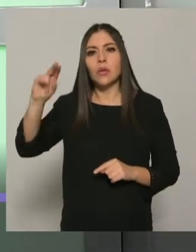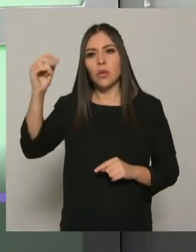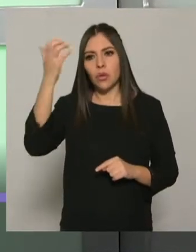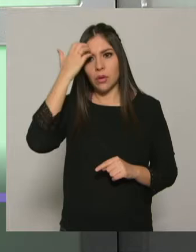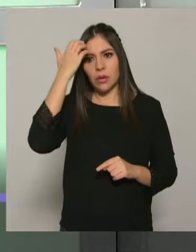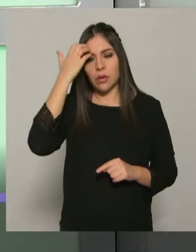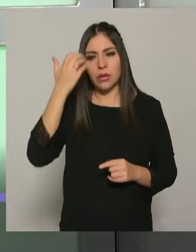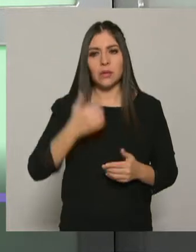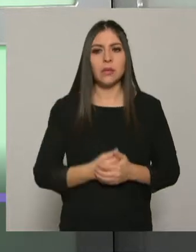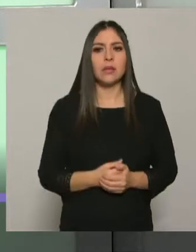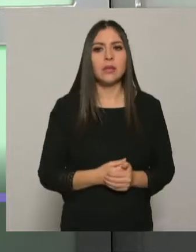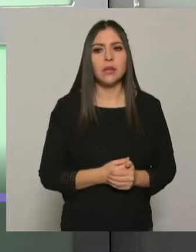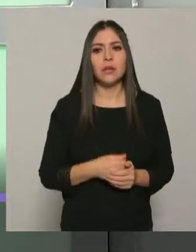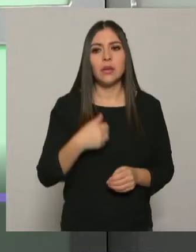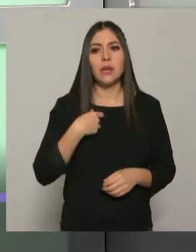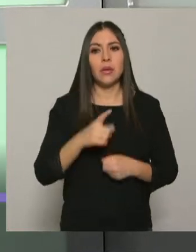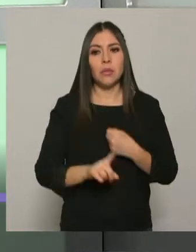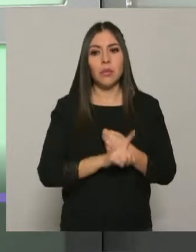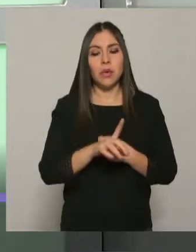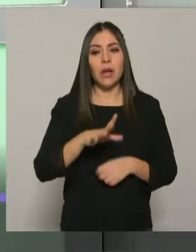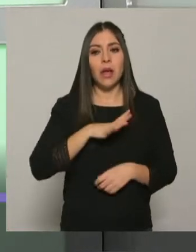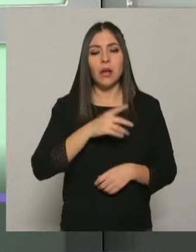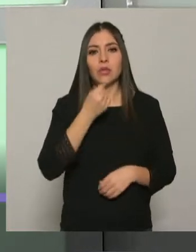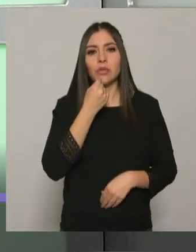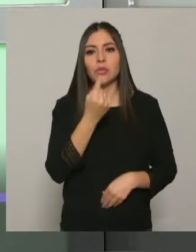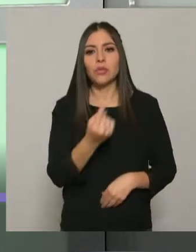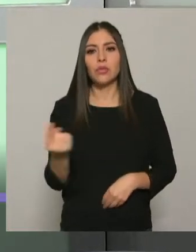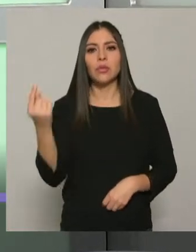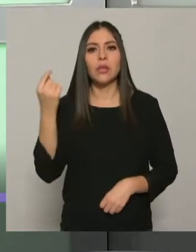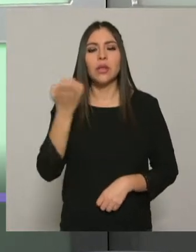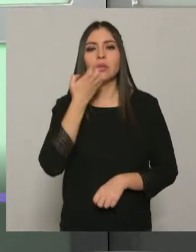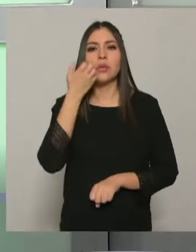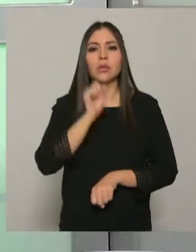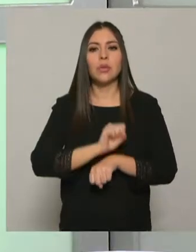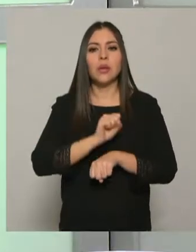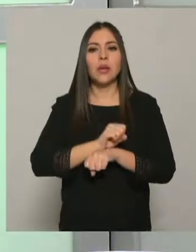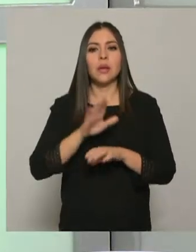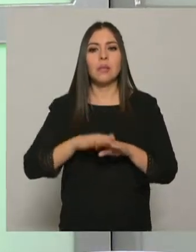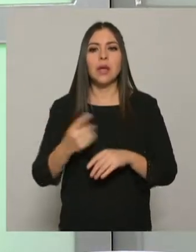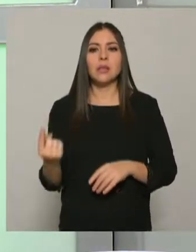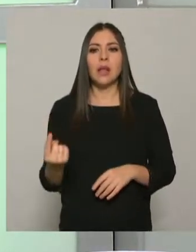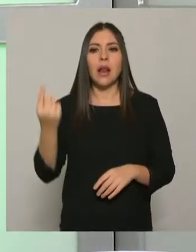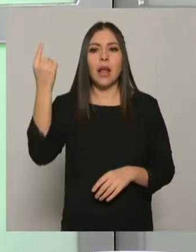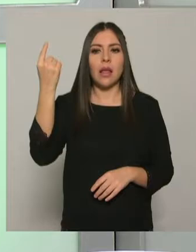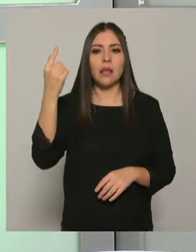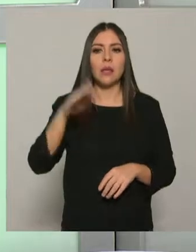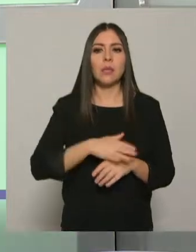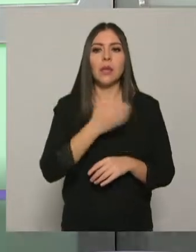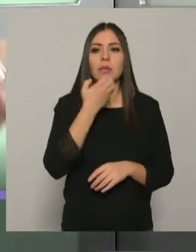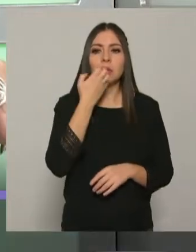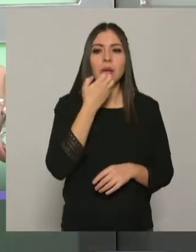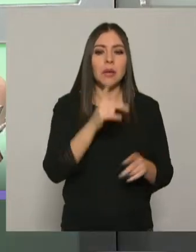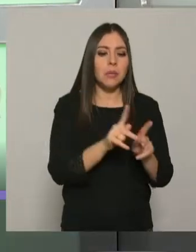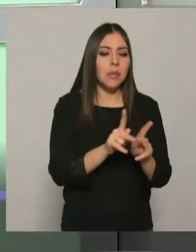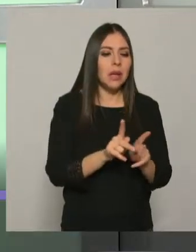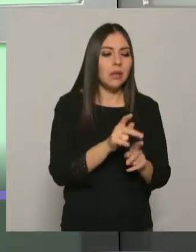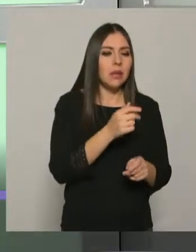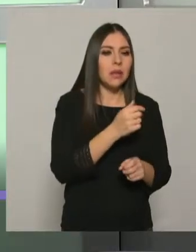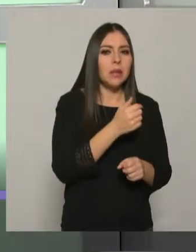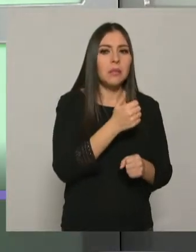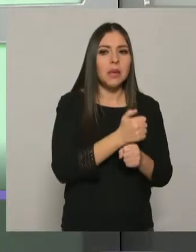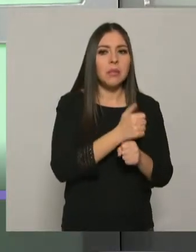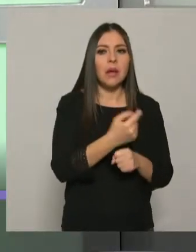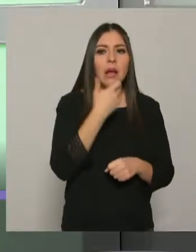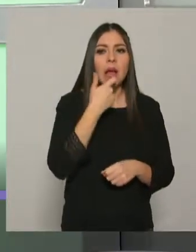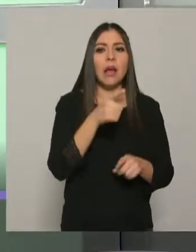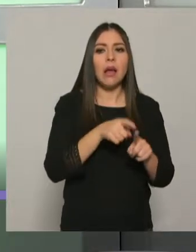tuve con niños adolescentes, digamos, de secundaria. Y era porque me tenía que ir al patio de secundaria porque no podía pasar al patio de primaria porque se